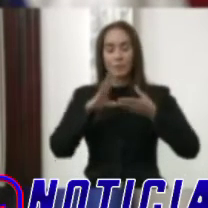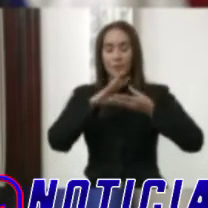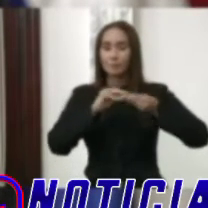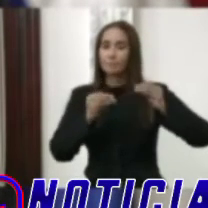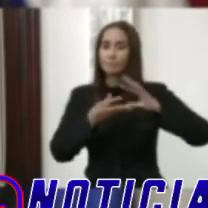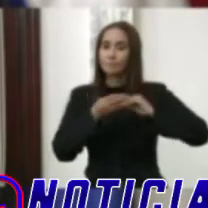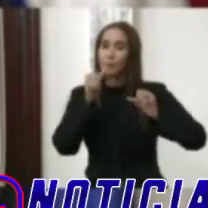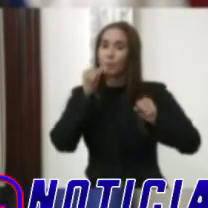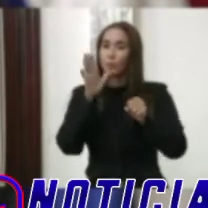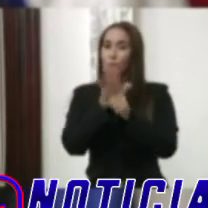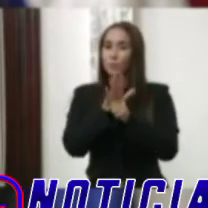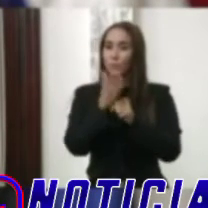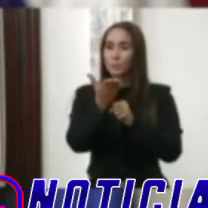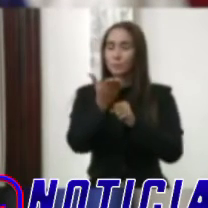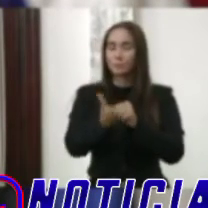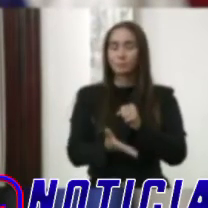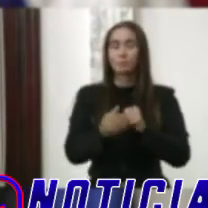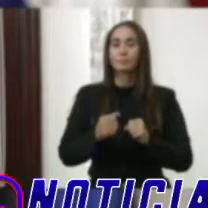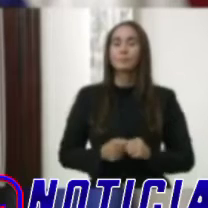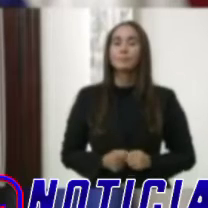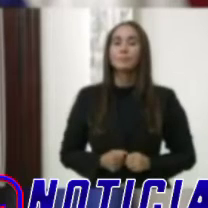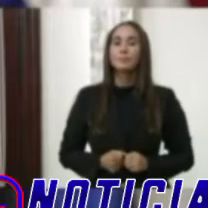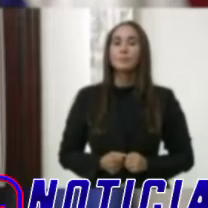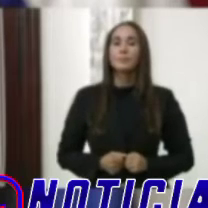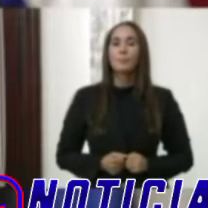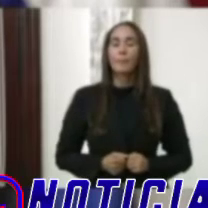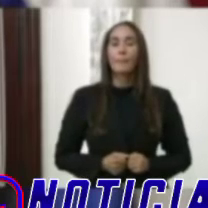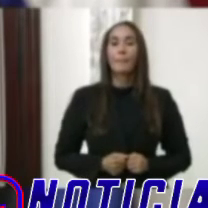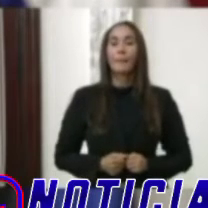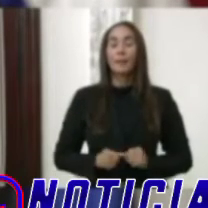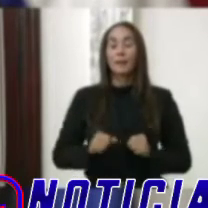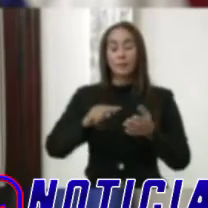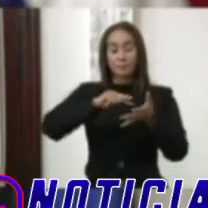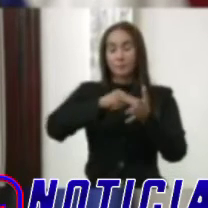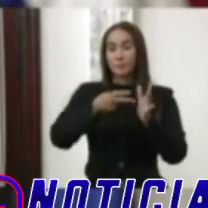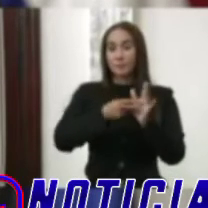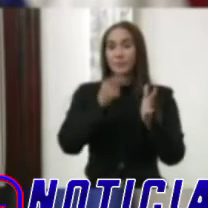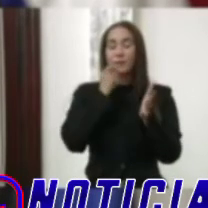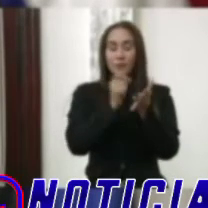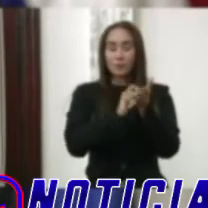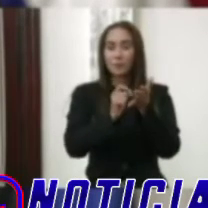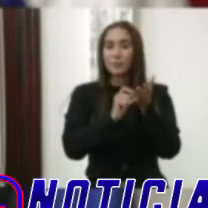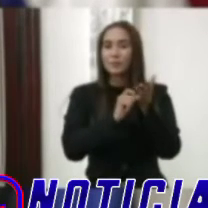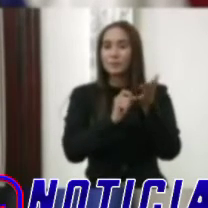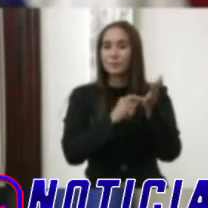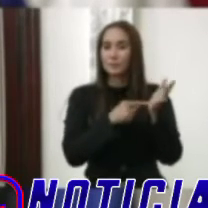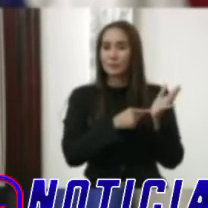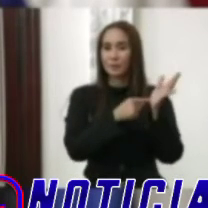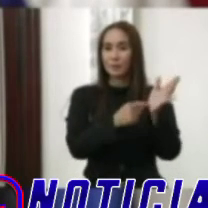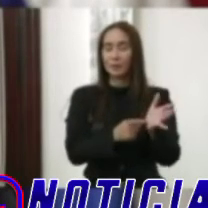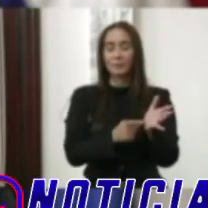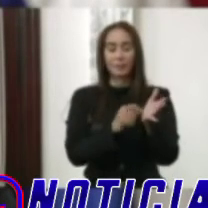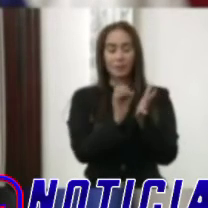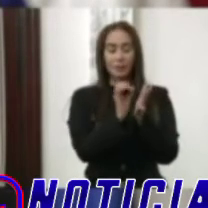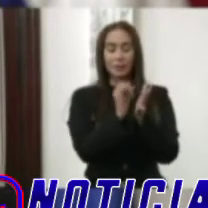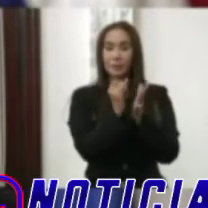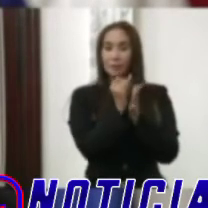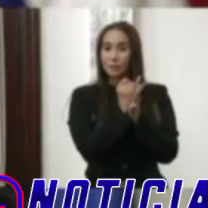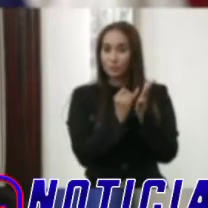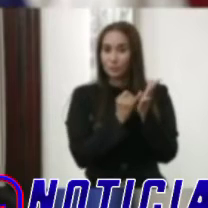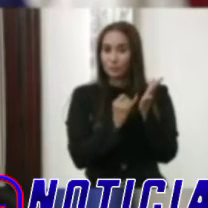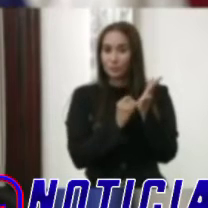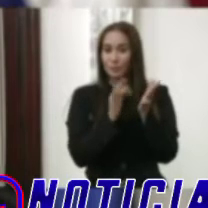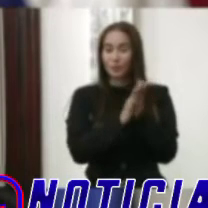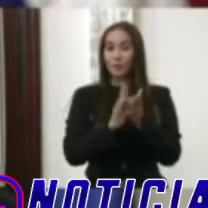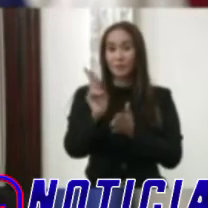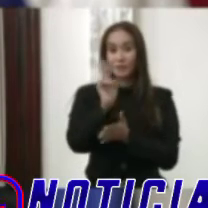compromiso. La singularidad de estos lápices es que en el grafito que se ha